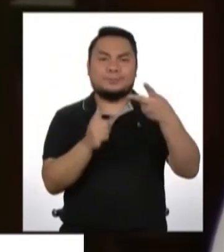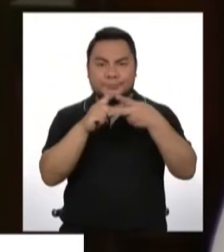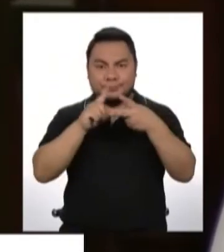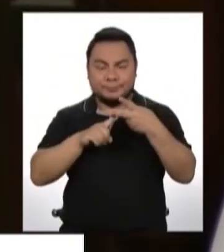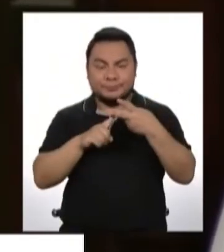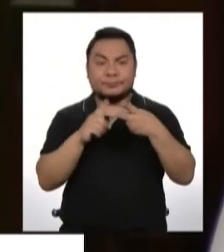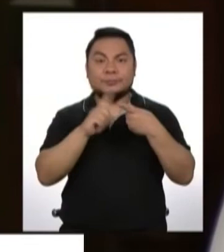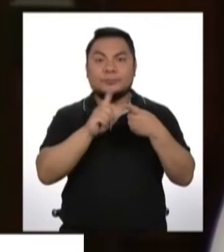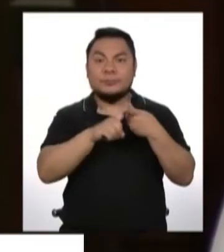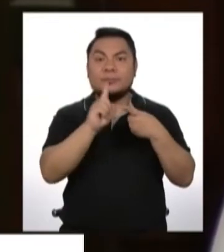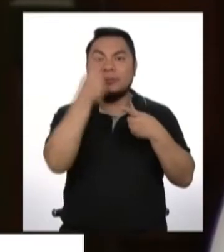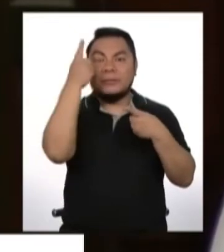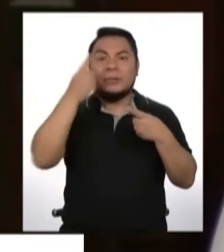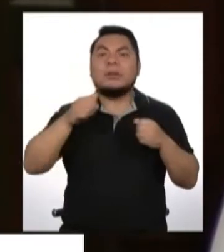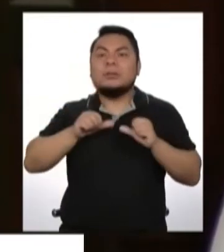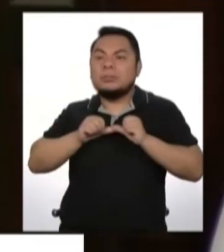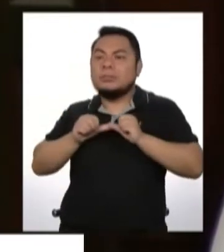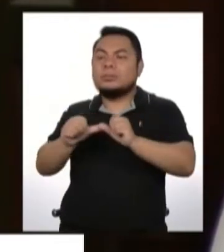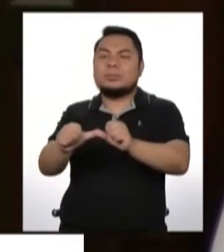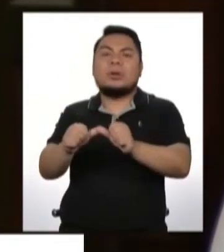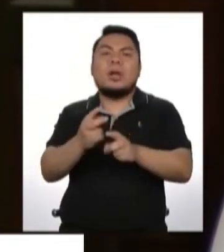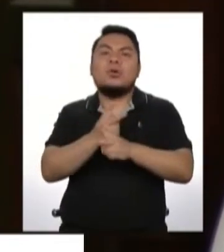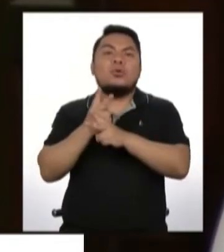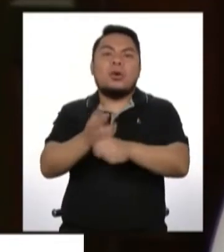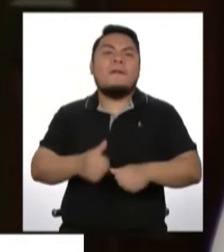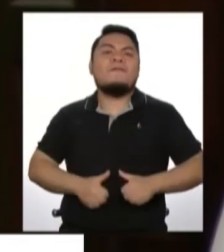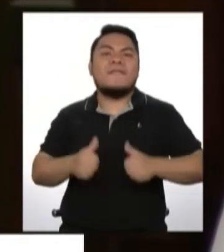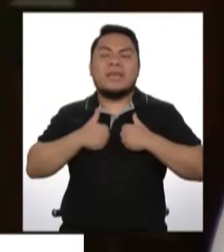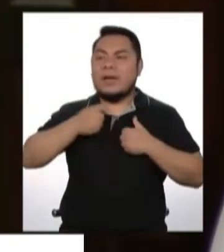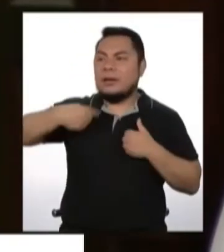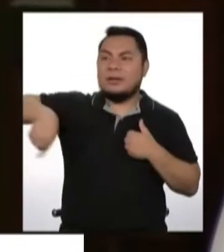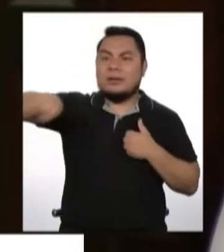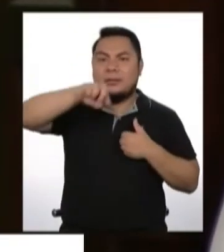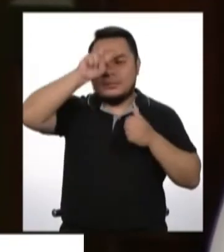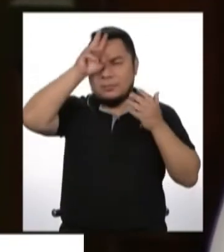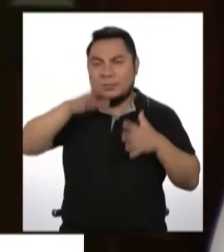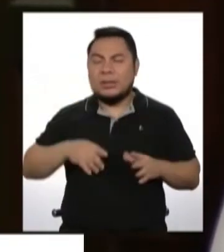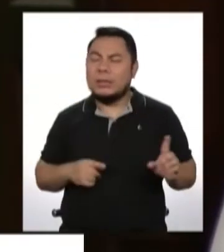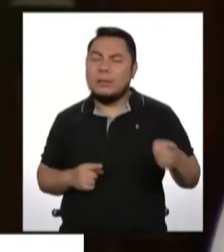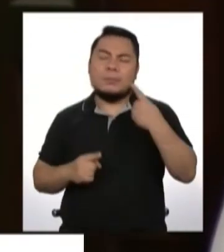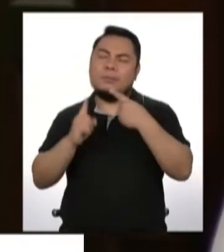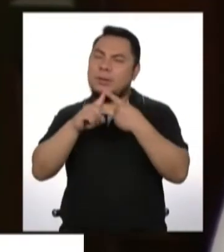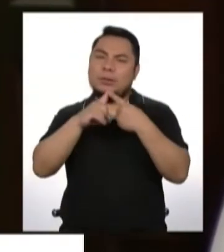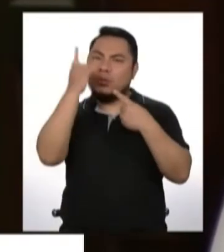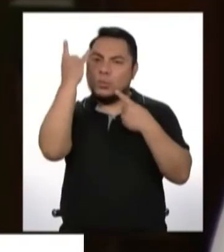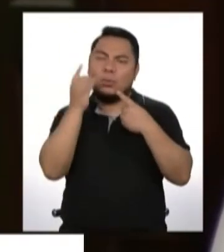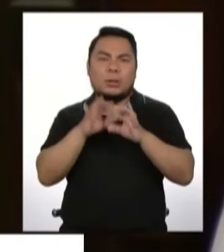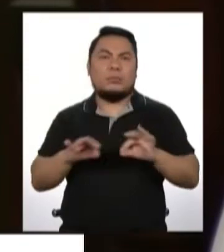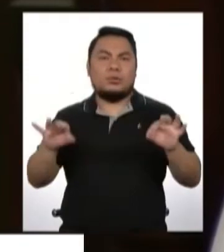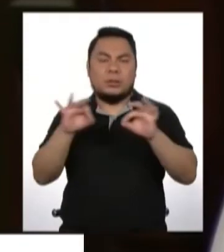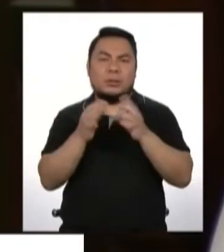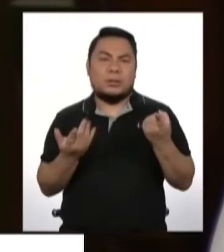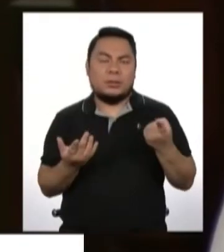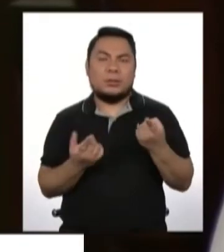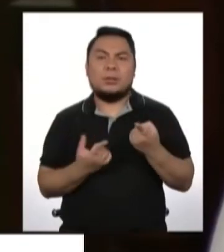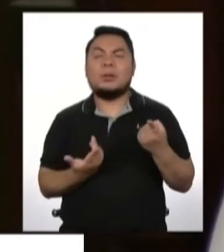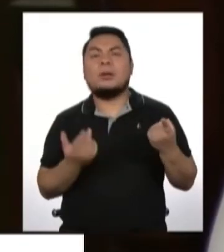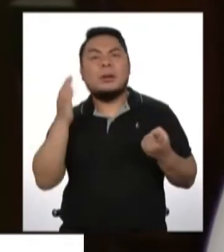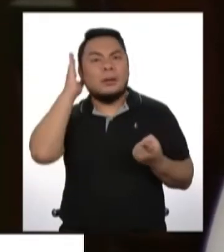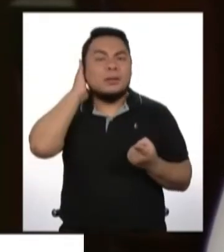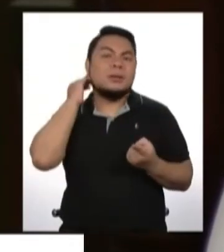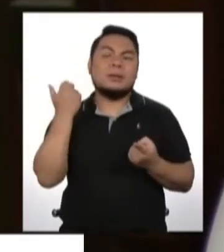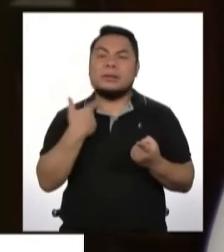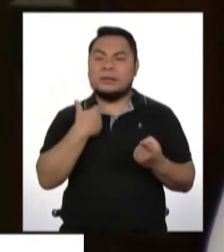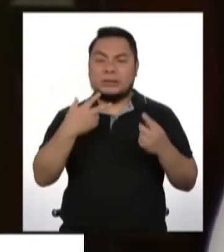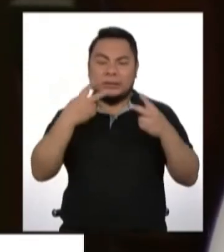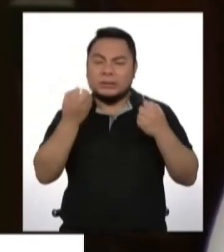preservar la vida y la salud de nuestros compatriotas. Ese es el primer criterio. Y los medicamentos y los